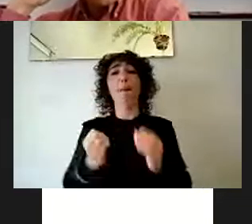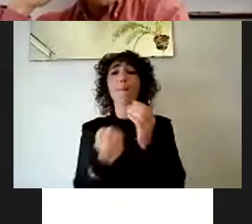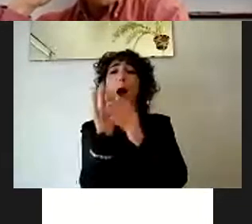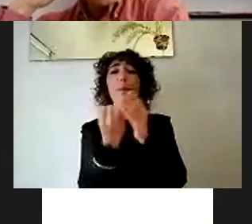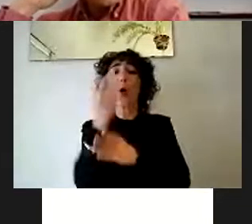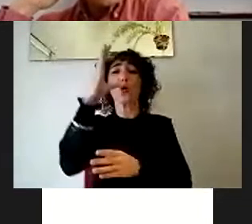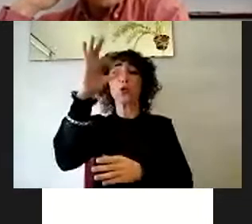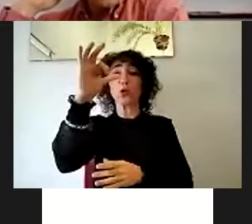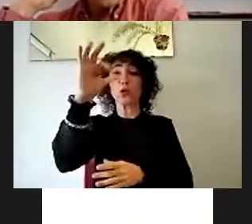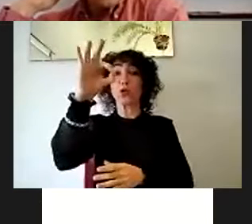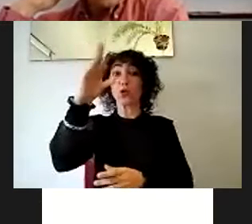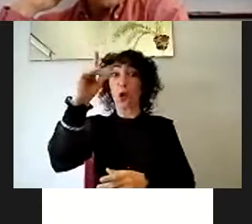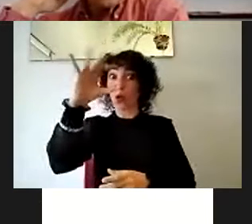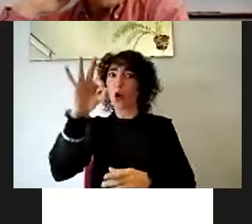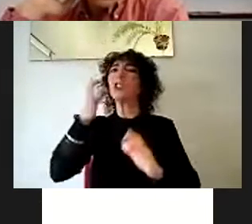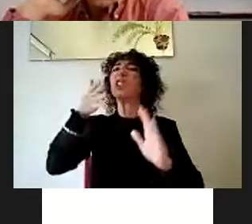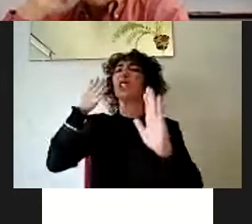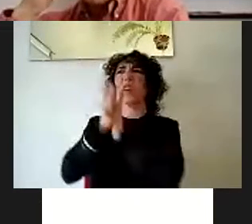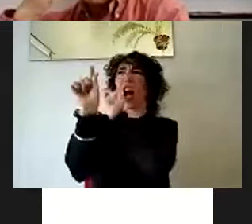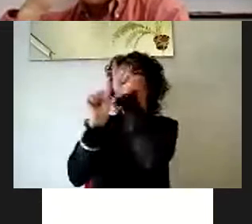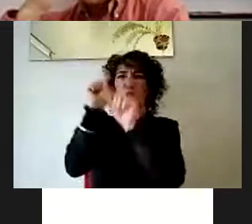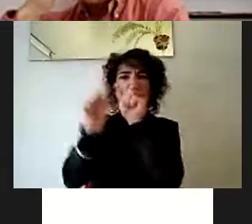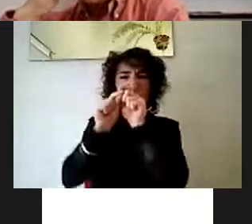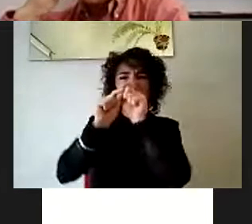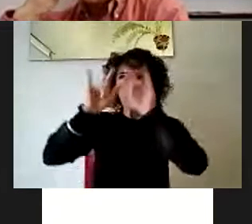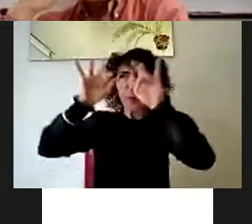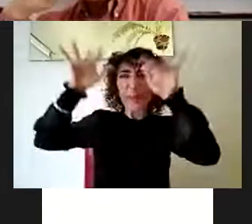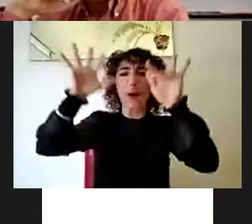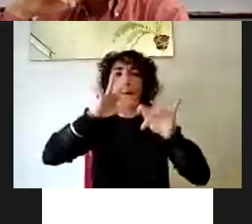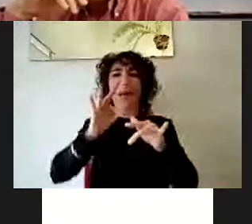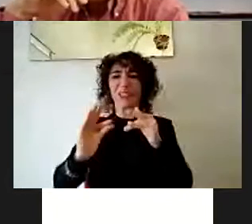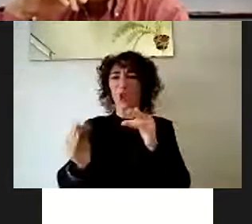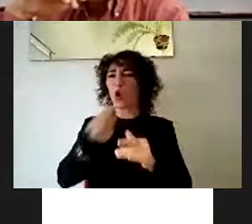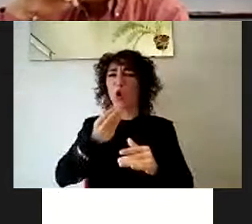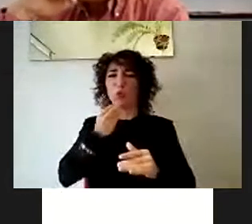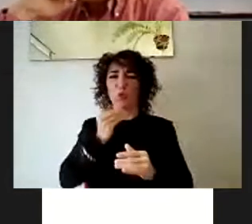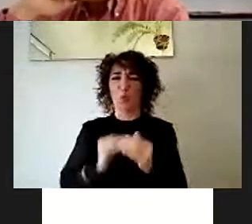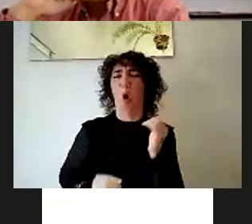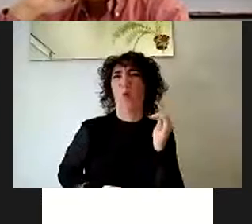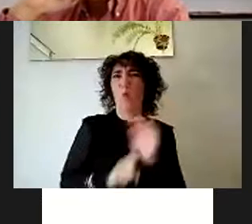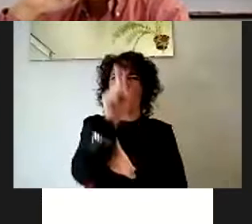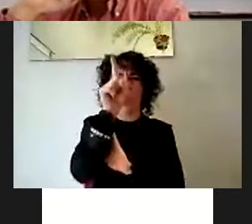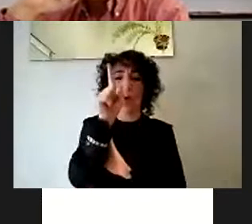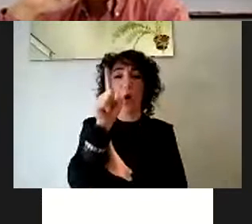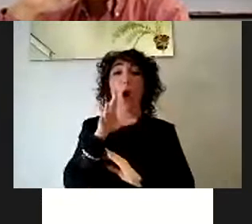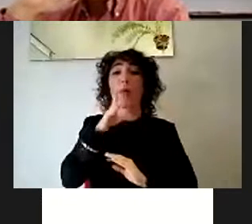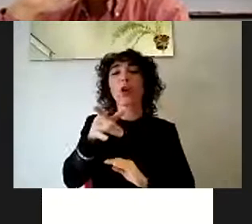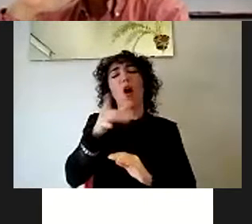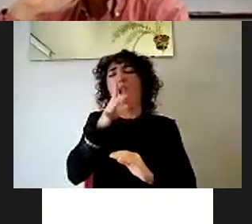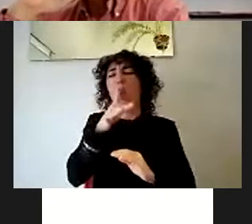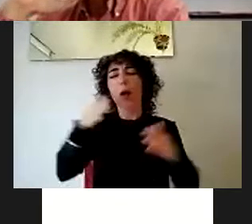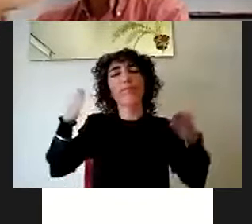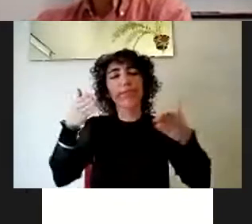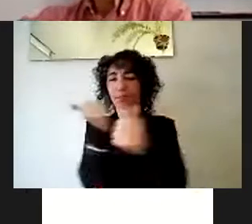sí significa que contamina y el consumo desorbitado. A día de hoy estamos dándole prioridad a ese tema. Les